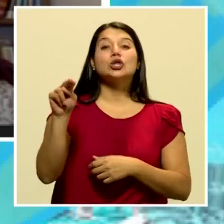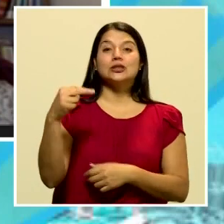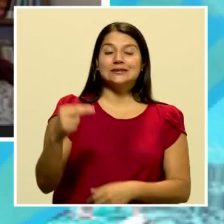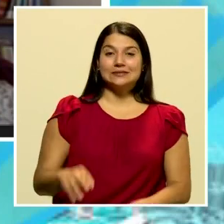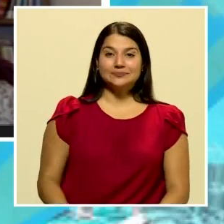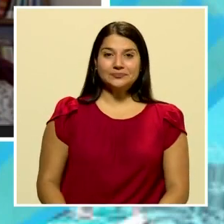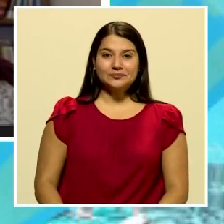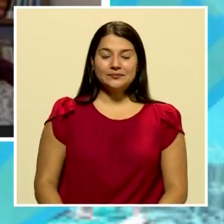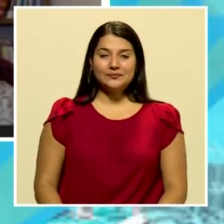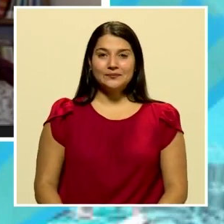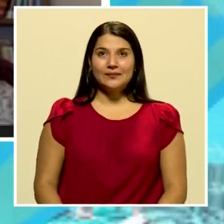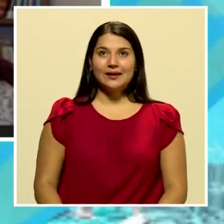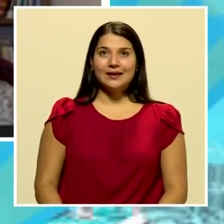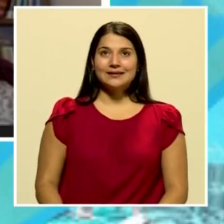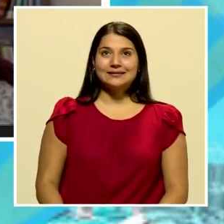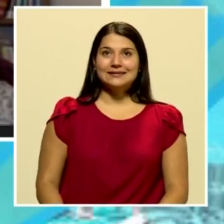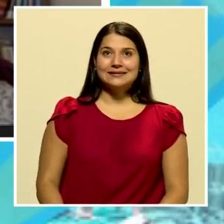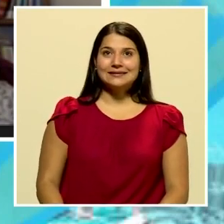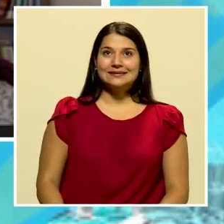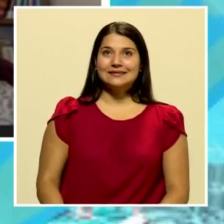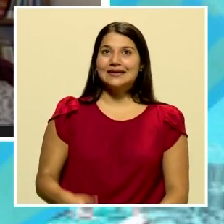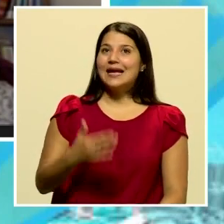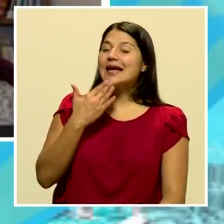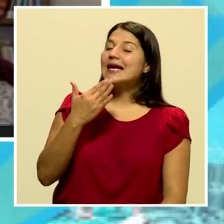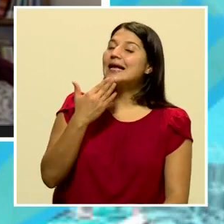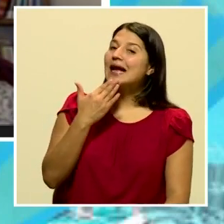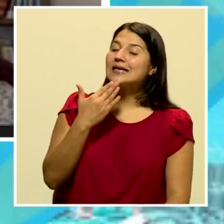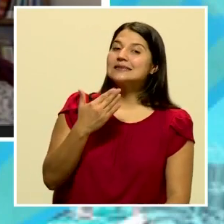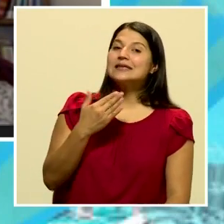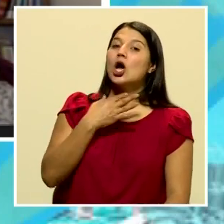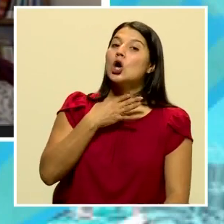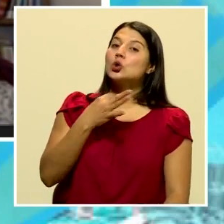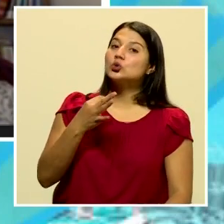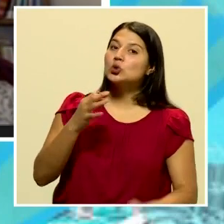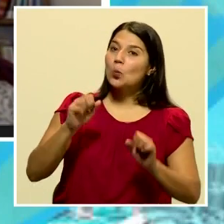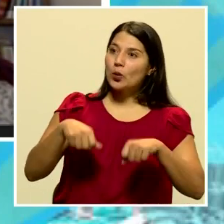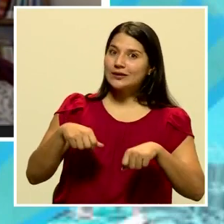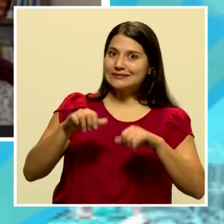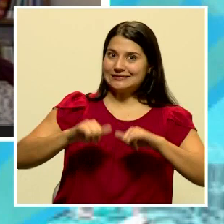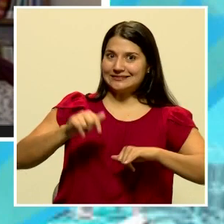Noticias. Gracias, Ernesto. Es un placer estar aquí.